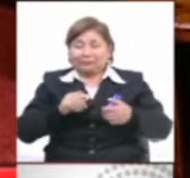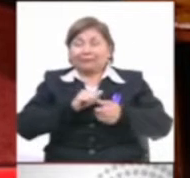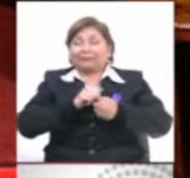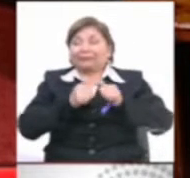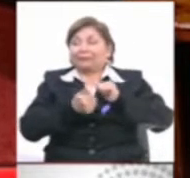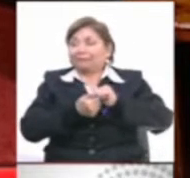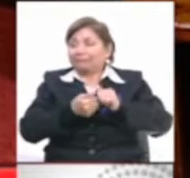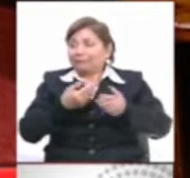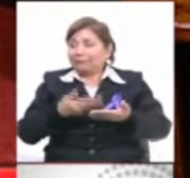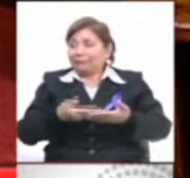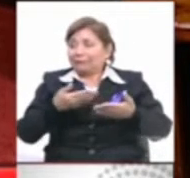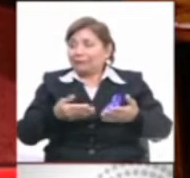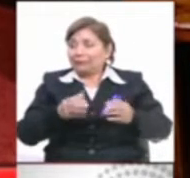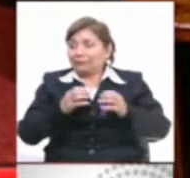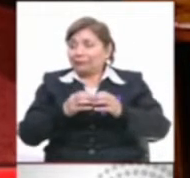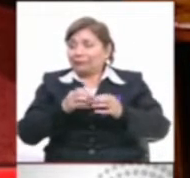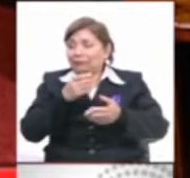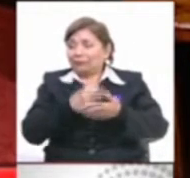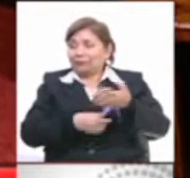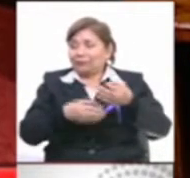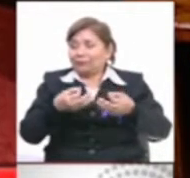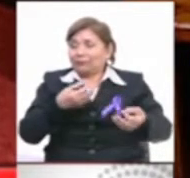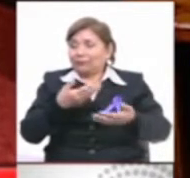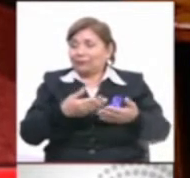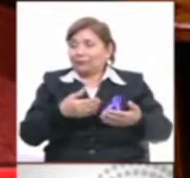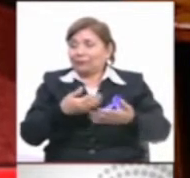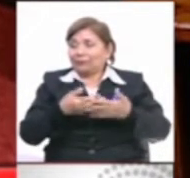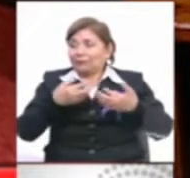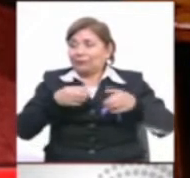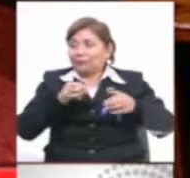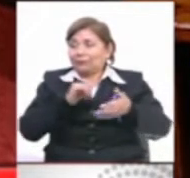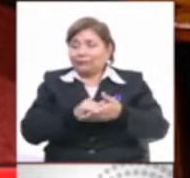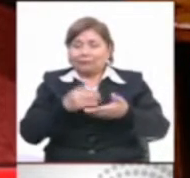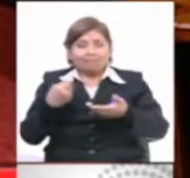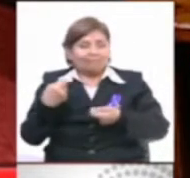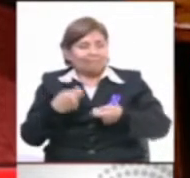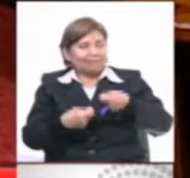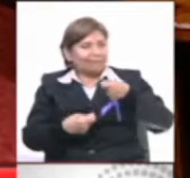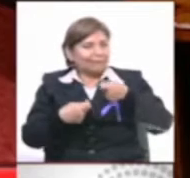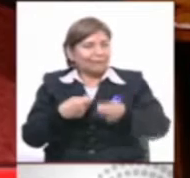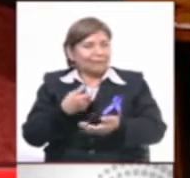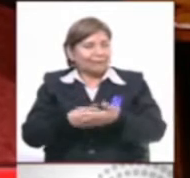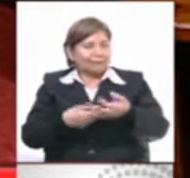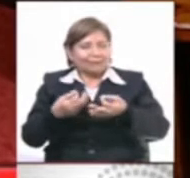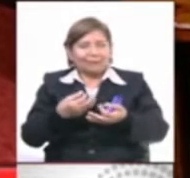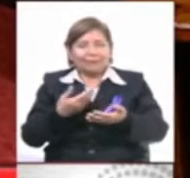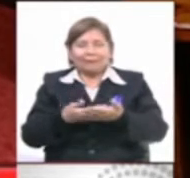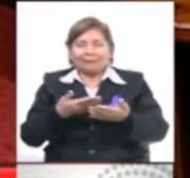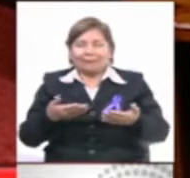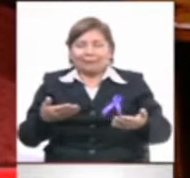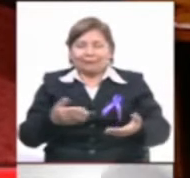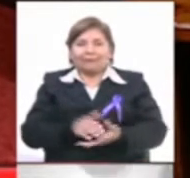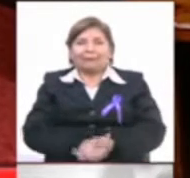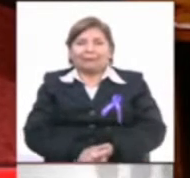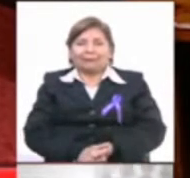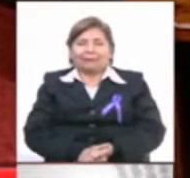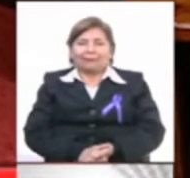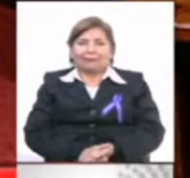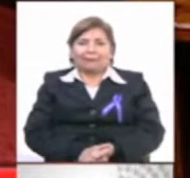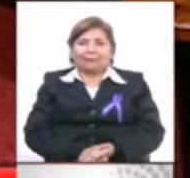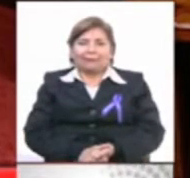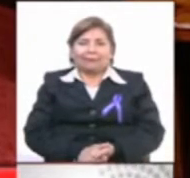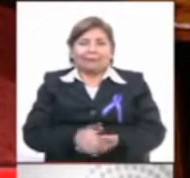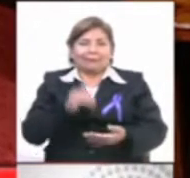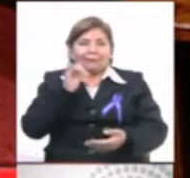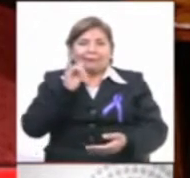cambio concertado con la Comisión de Presupuesto permite ampliar los recursos con la Comisión de Presupuesto